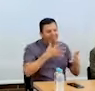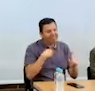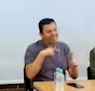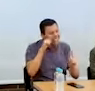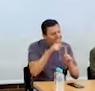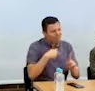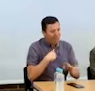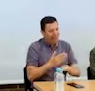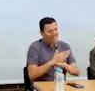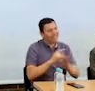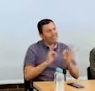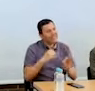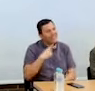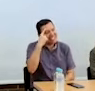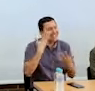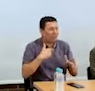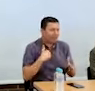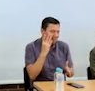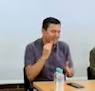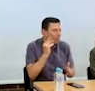epistemología sordas.